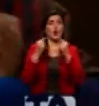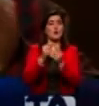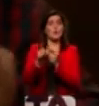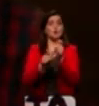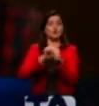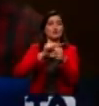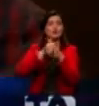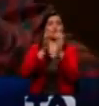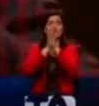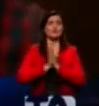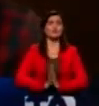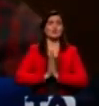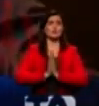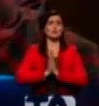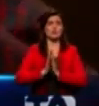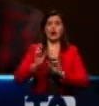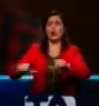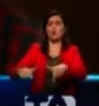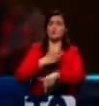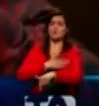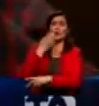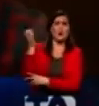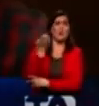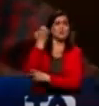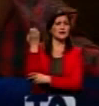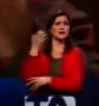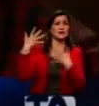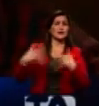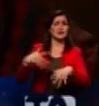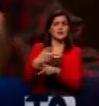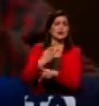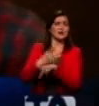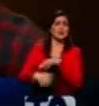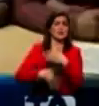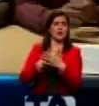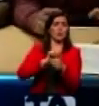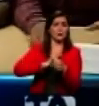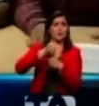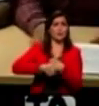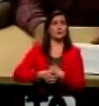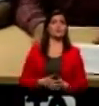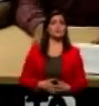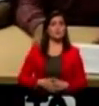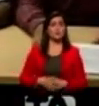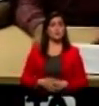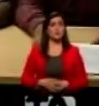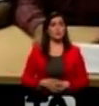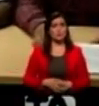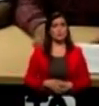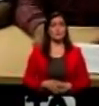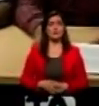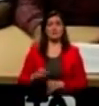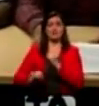La declaratoria inmediata de emergencia del sector productor bananero. Y es que aseguran ante un